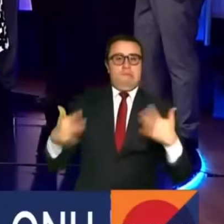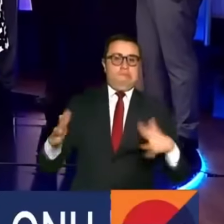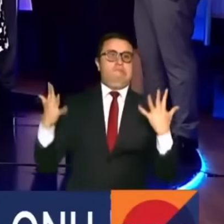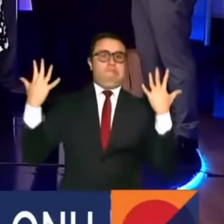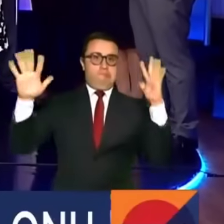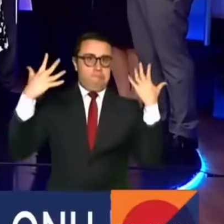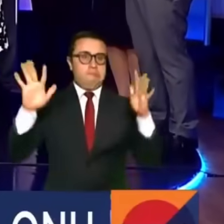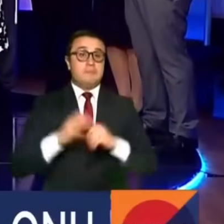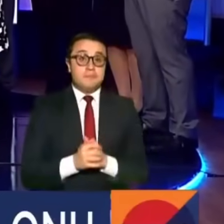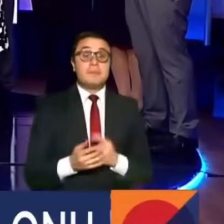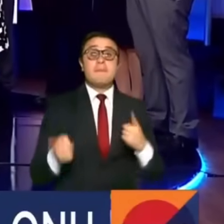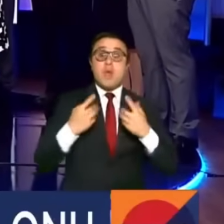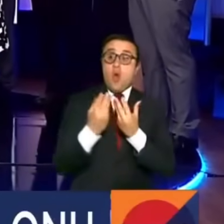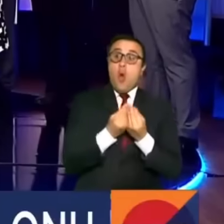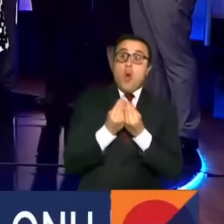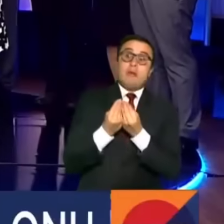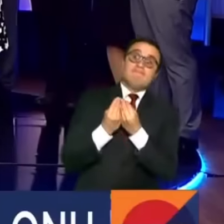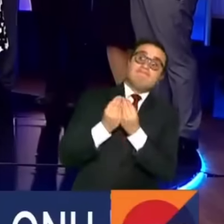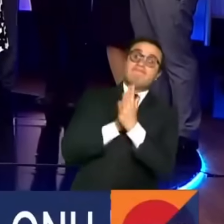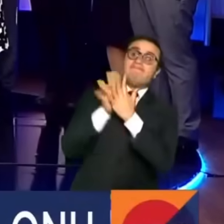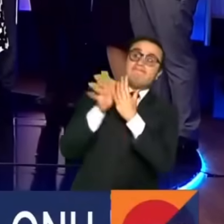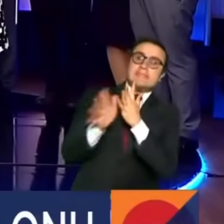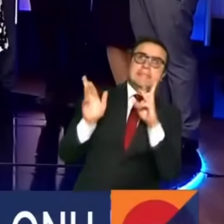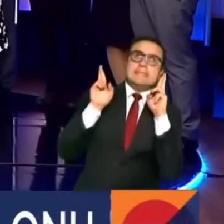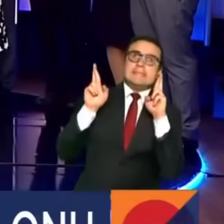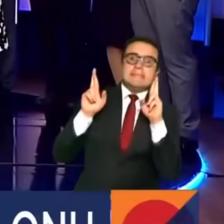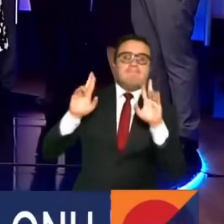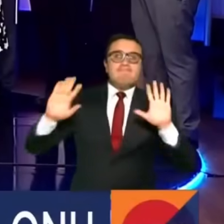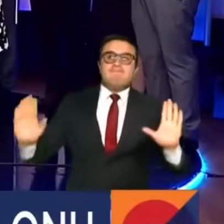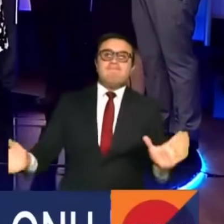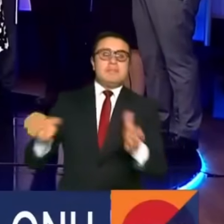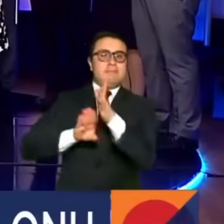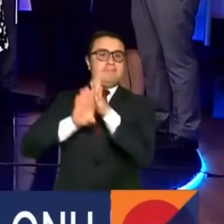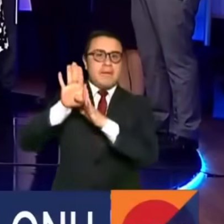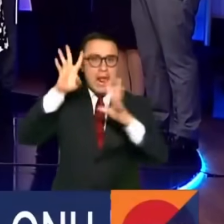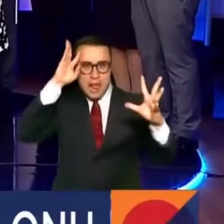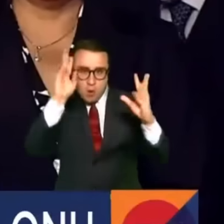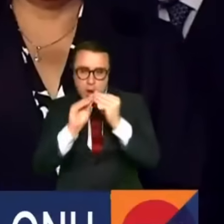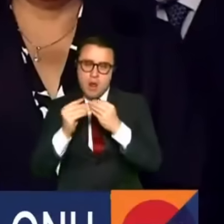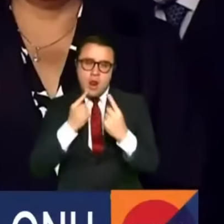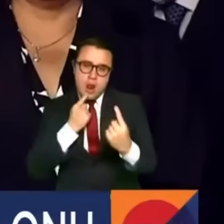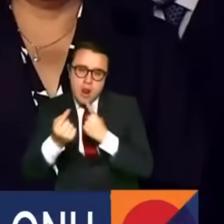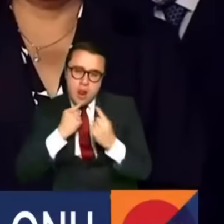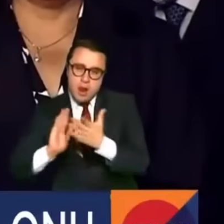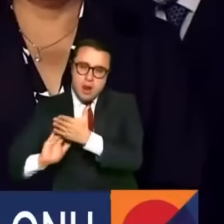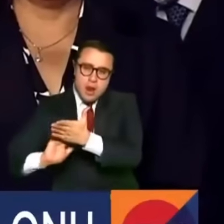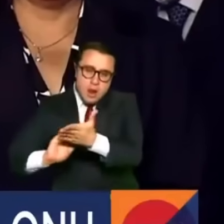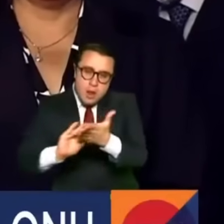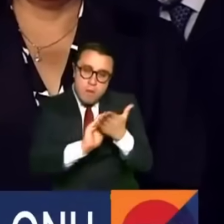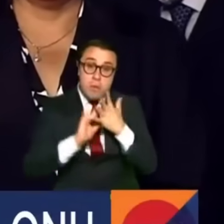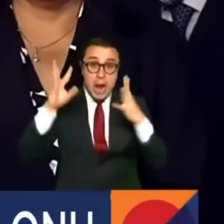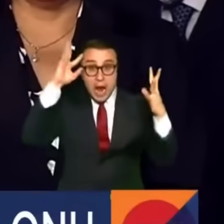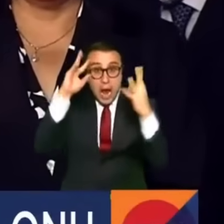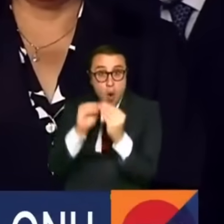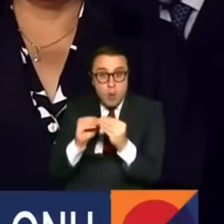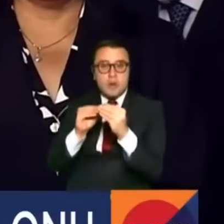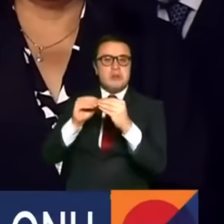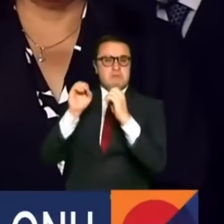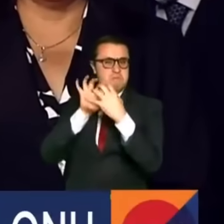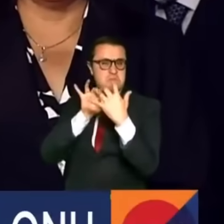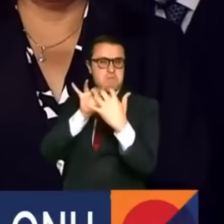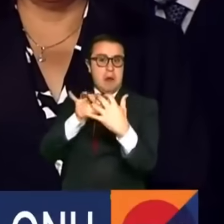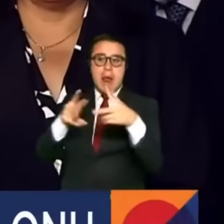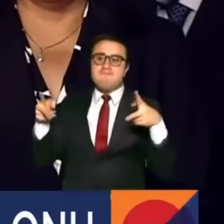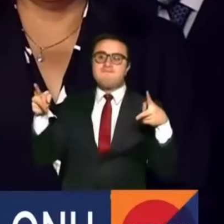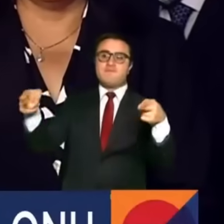expresado anteriormente su esperanza para un mayor progreso en un diálogo y una mayor implementación del acuerdo de cese al fuego